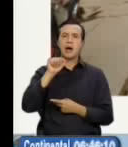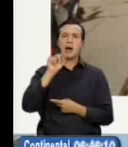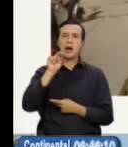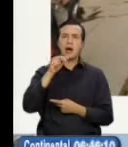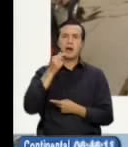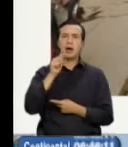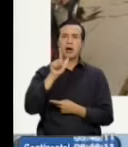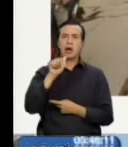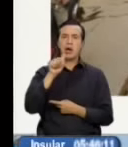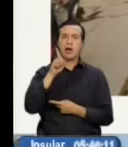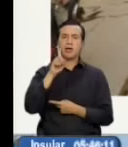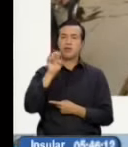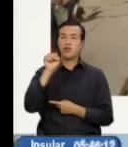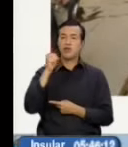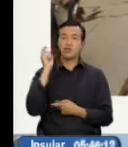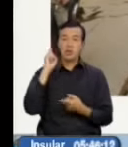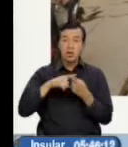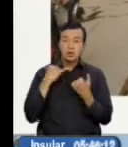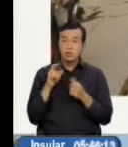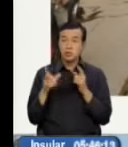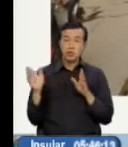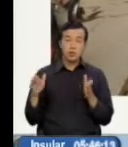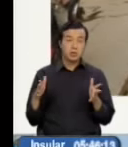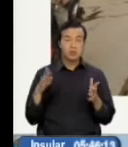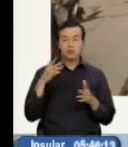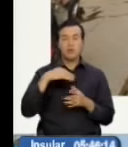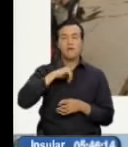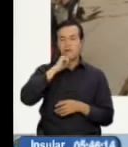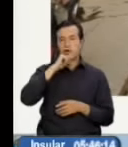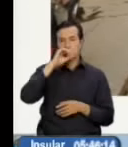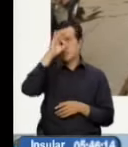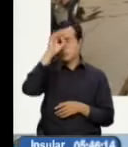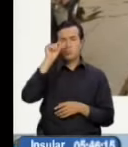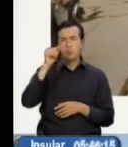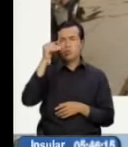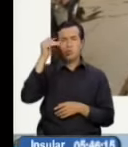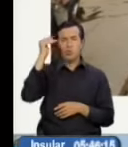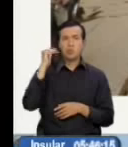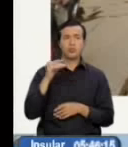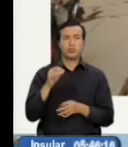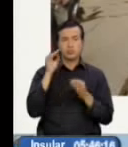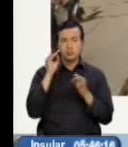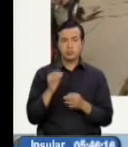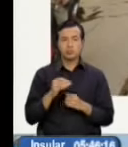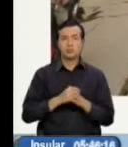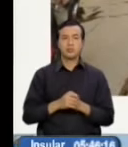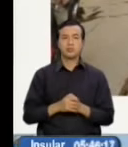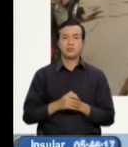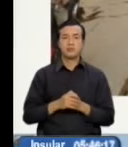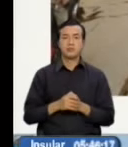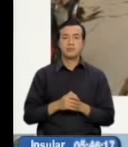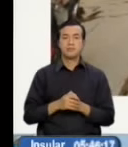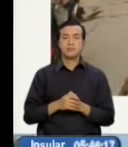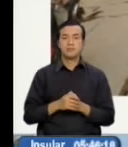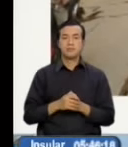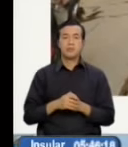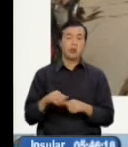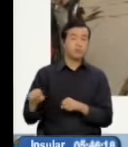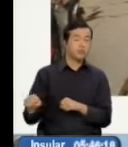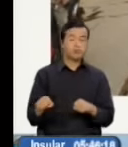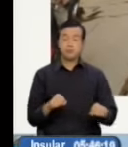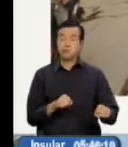momento se desconocen daños o víctimas. Estamos hablando de información muy reciente, información inclusive que trasciende luego del intenso